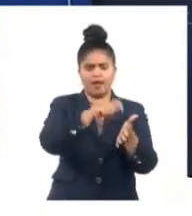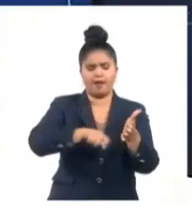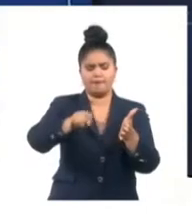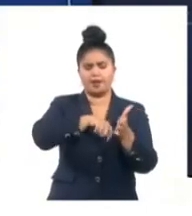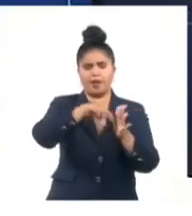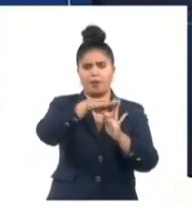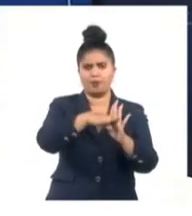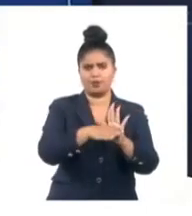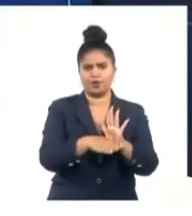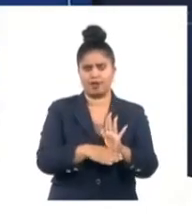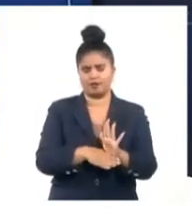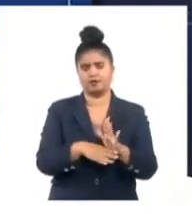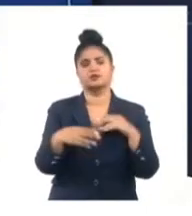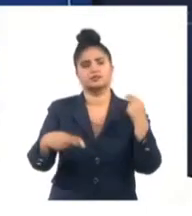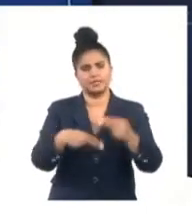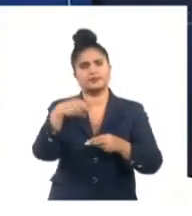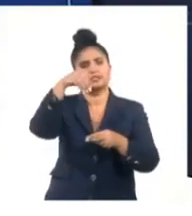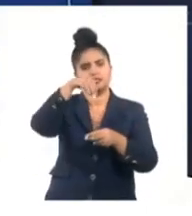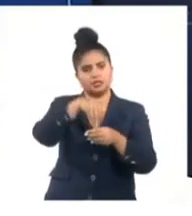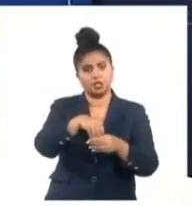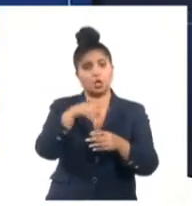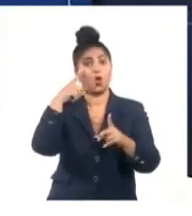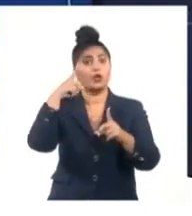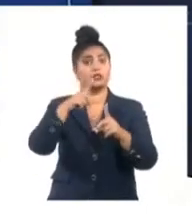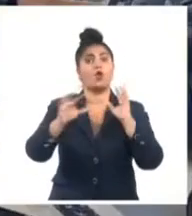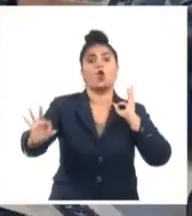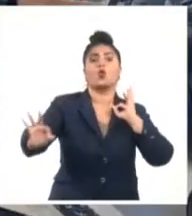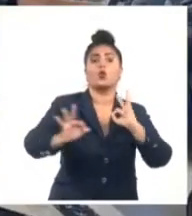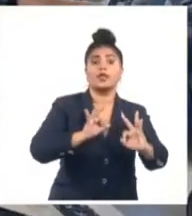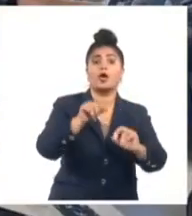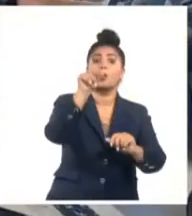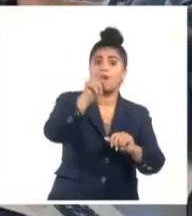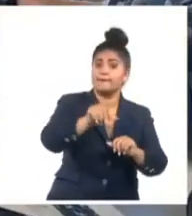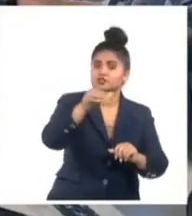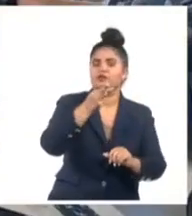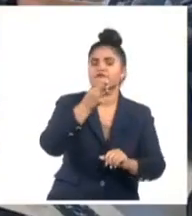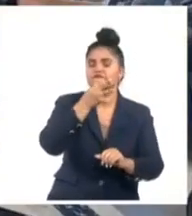a la autodeterminación y el cuidado de la tercera edad.